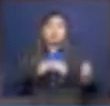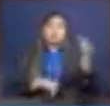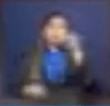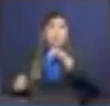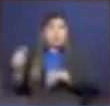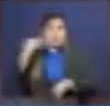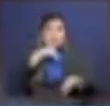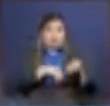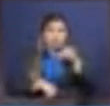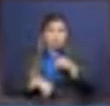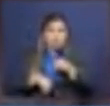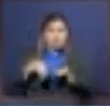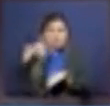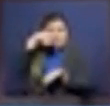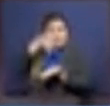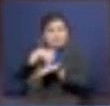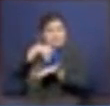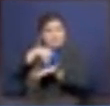las tiendas de los chinitos,